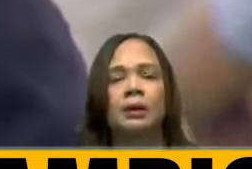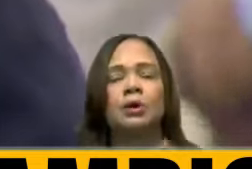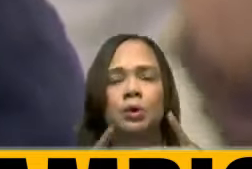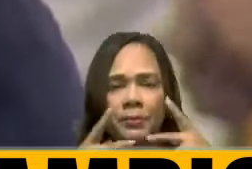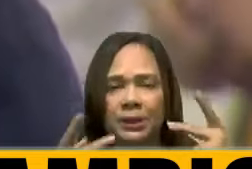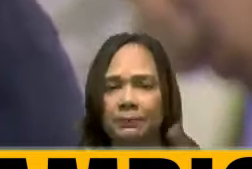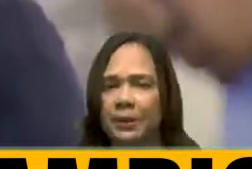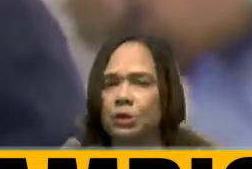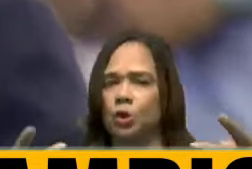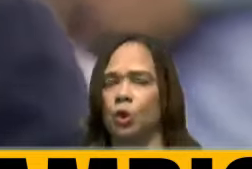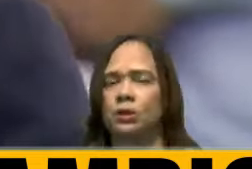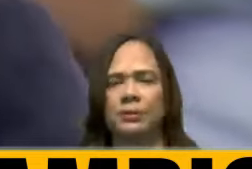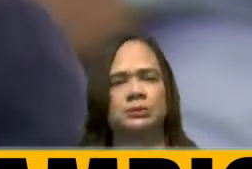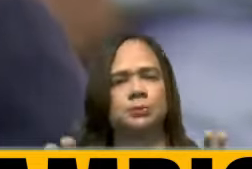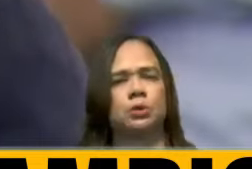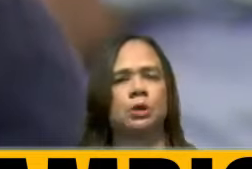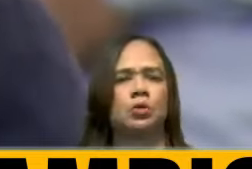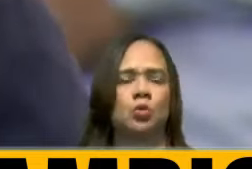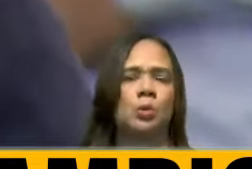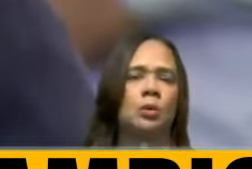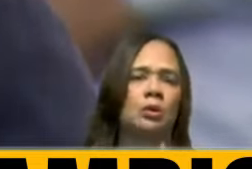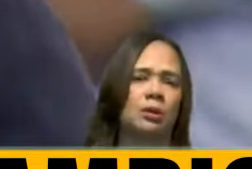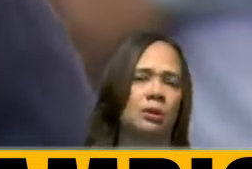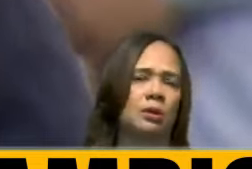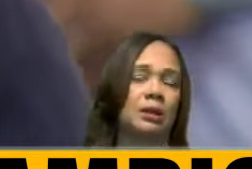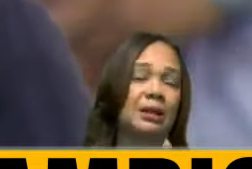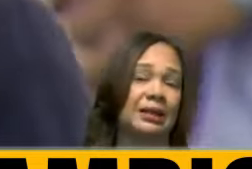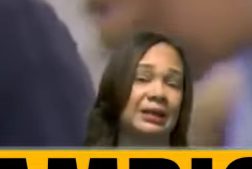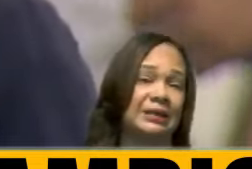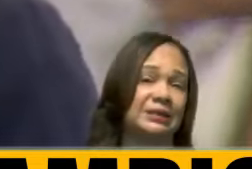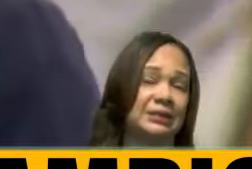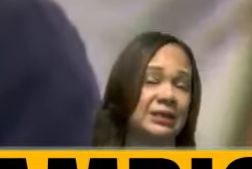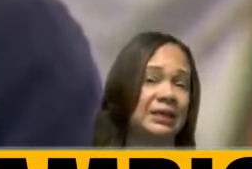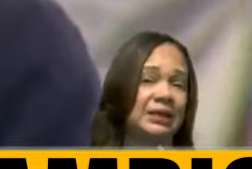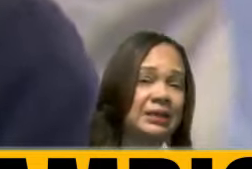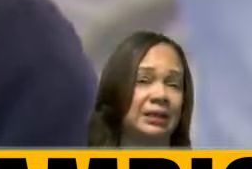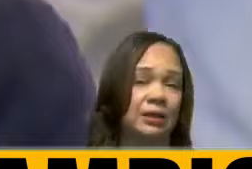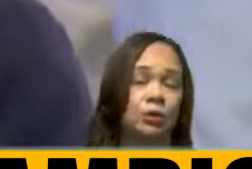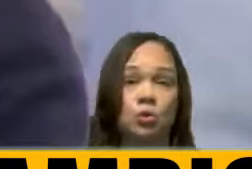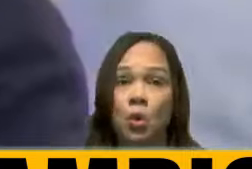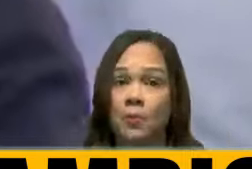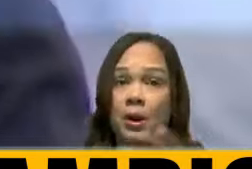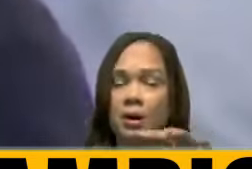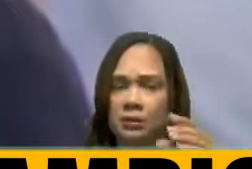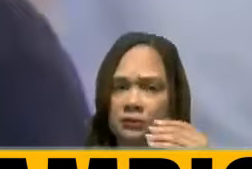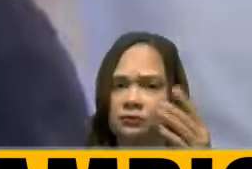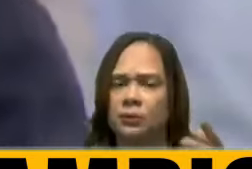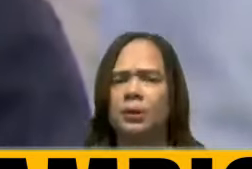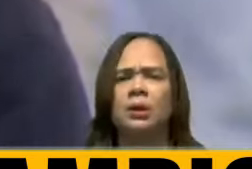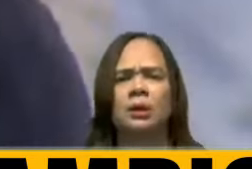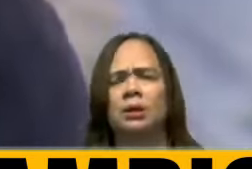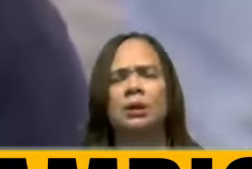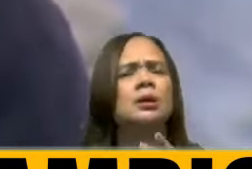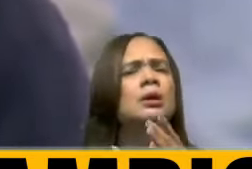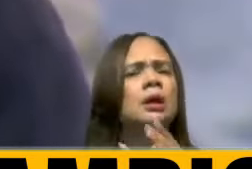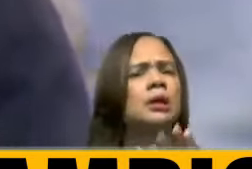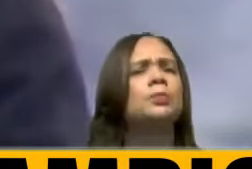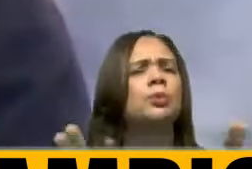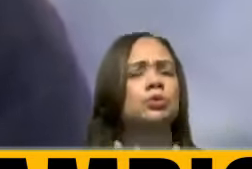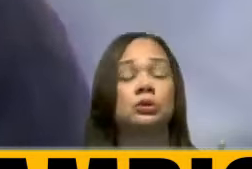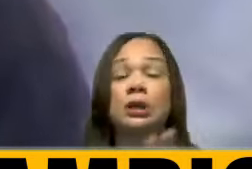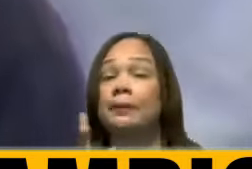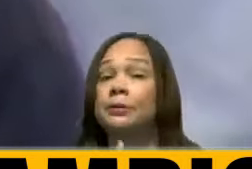periódicos más importantes El Nuevo Diario El Diario libre el Listín diario no se hacen Eco De esa información entonces hay una parte importante